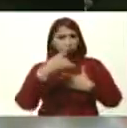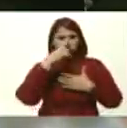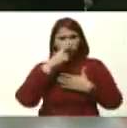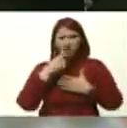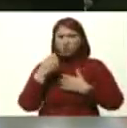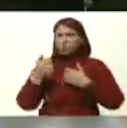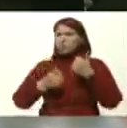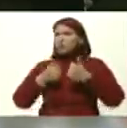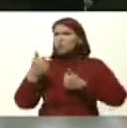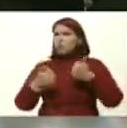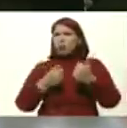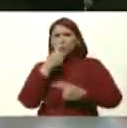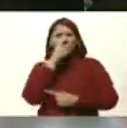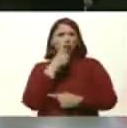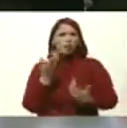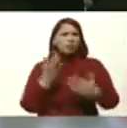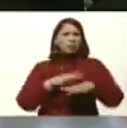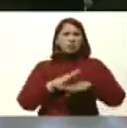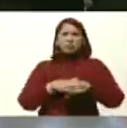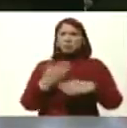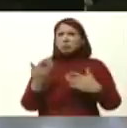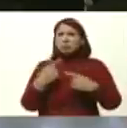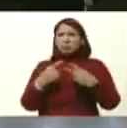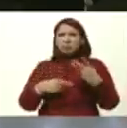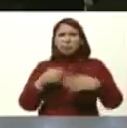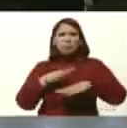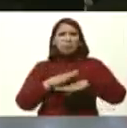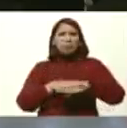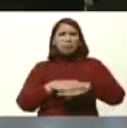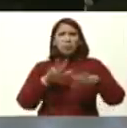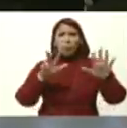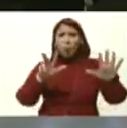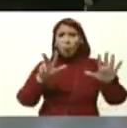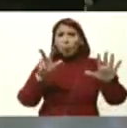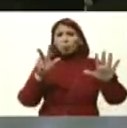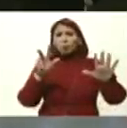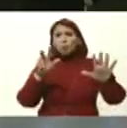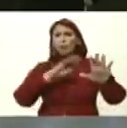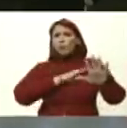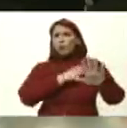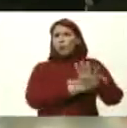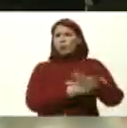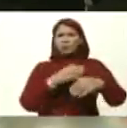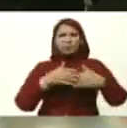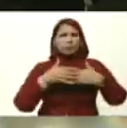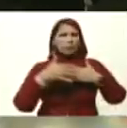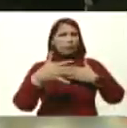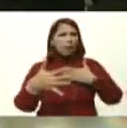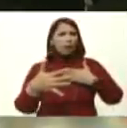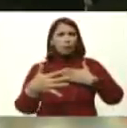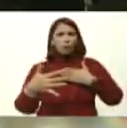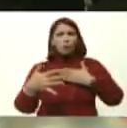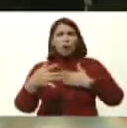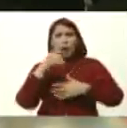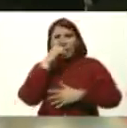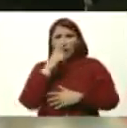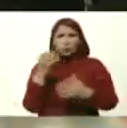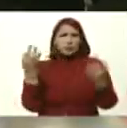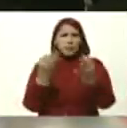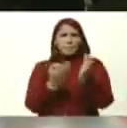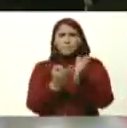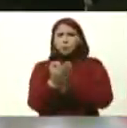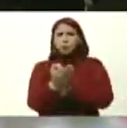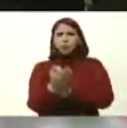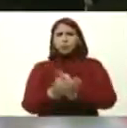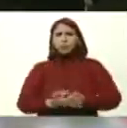han pasado, Boris? En estos 8 intensos y largos años. Y nosotros siempre leales